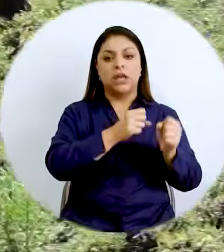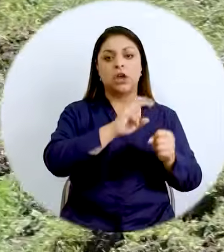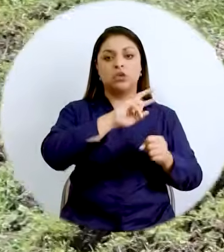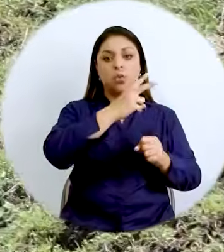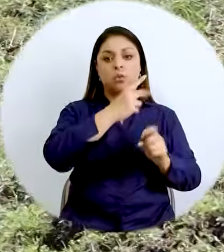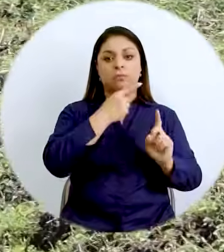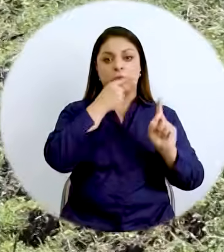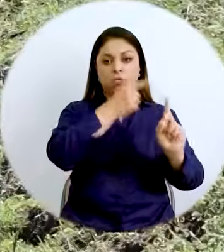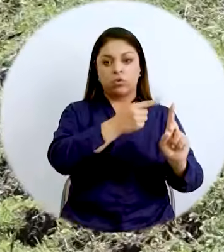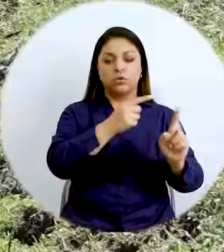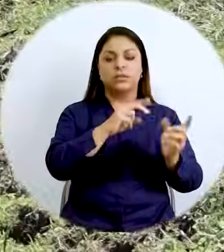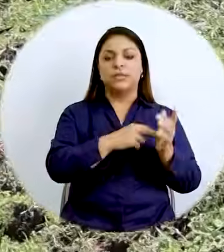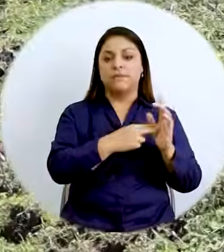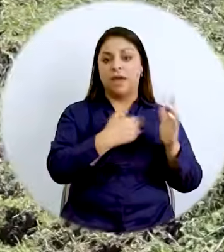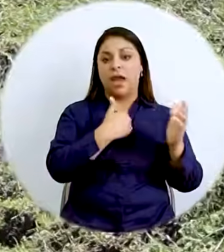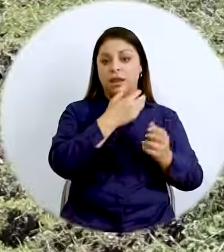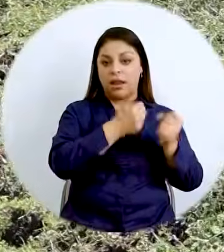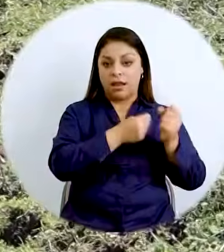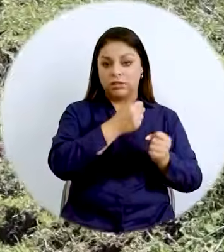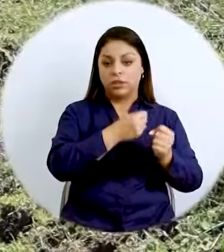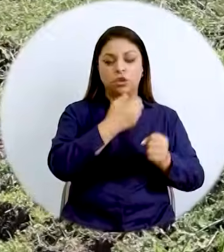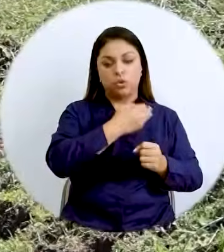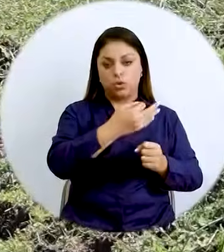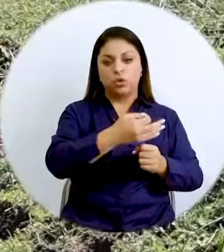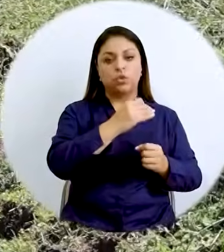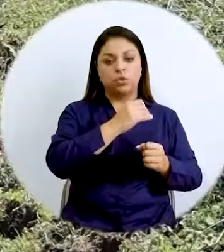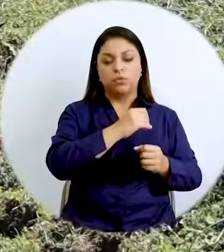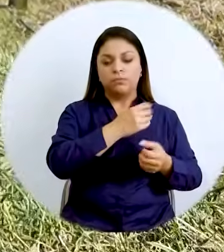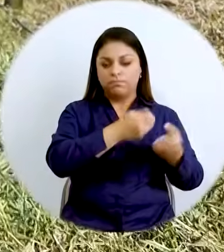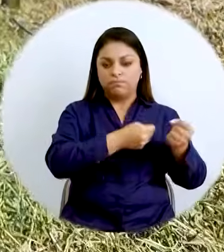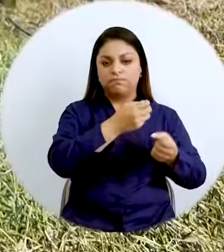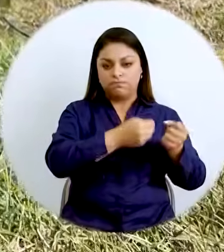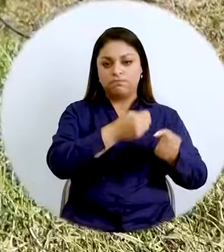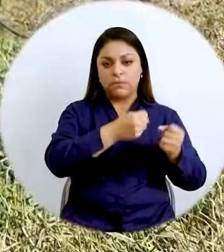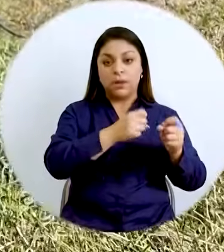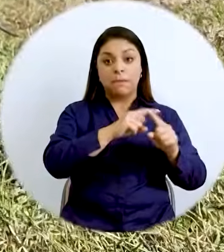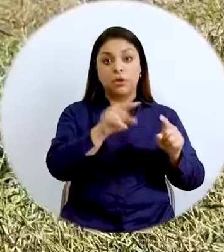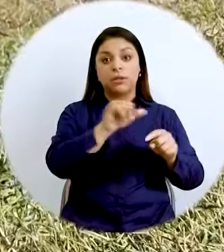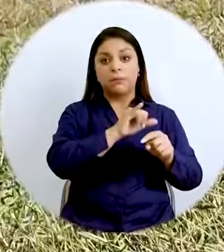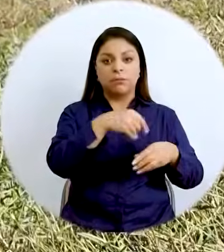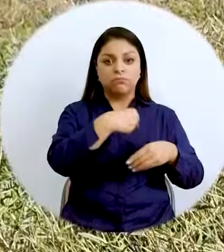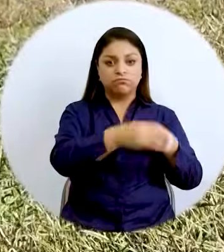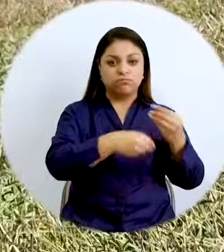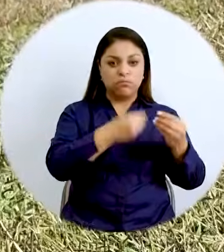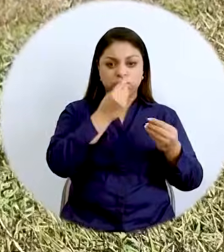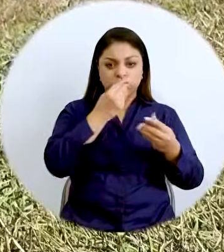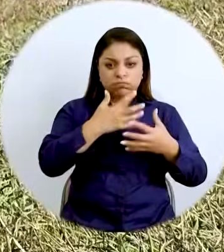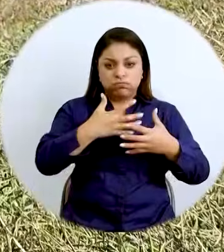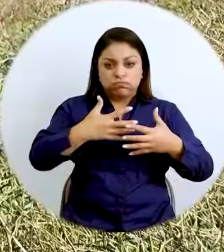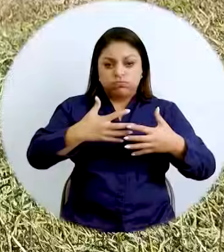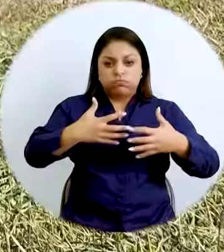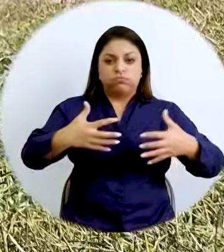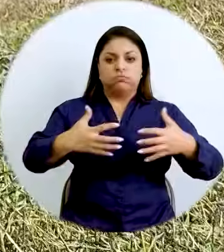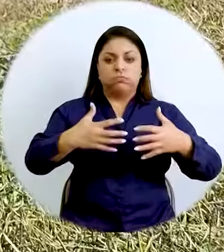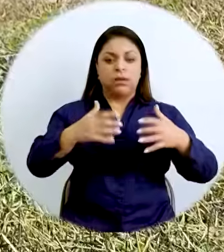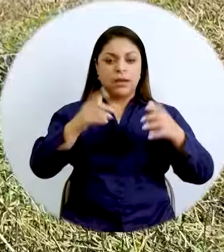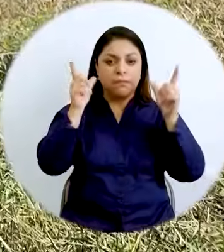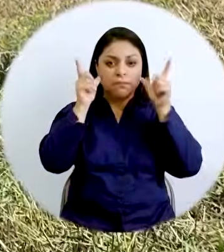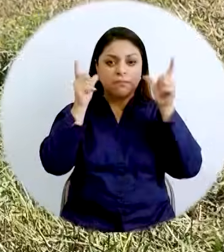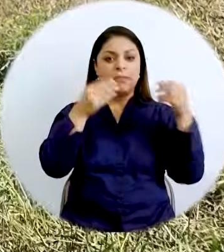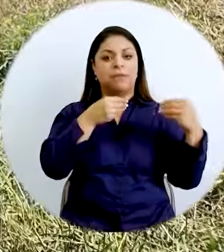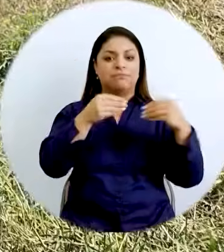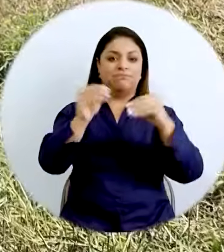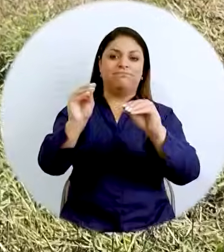se cosecha leche todos los días, un poco, pero también se engorda las crías y entonces se obtiene después un animal que se vende